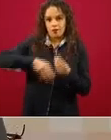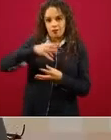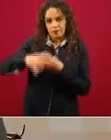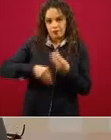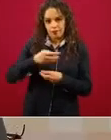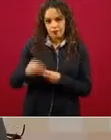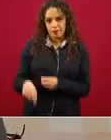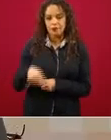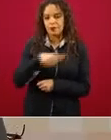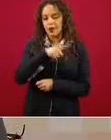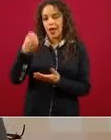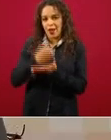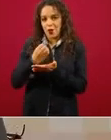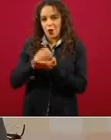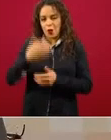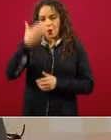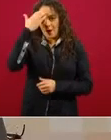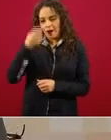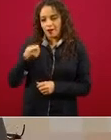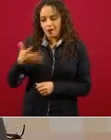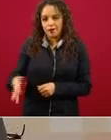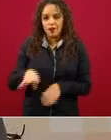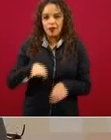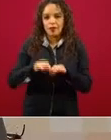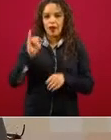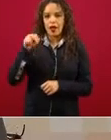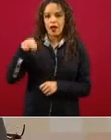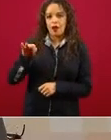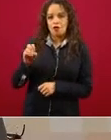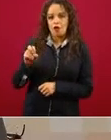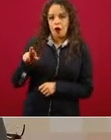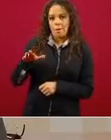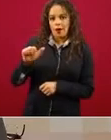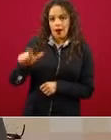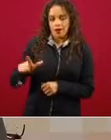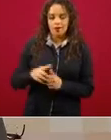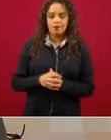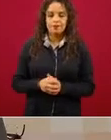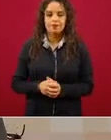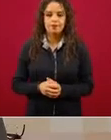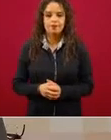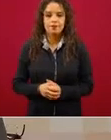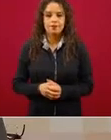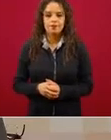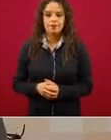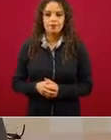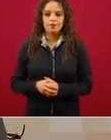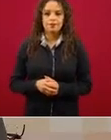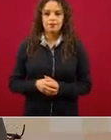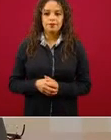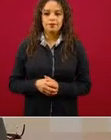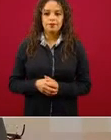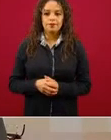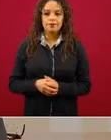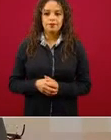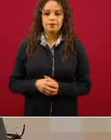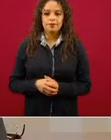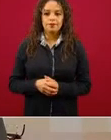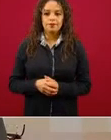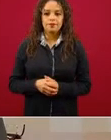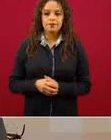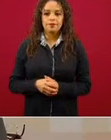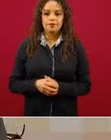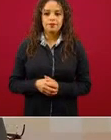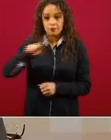conocen en la economía. Entonces, nos parece entendible que a la menor perspectiva de la oportunidad